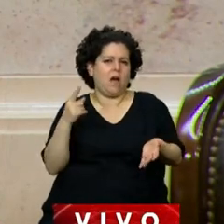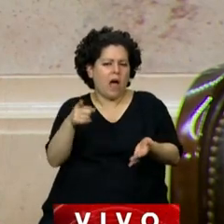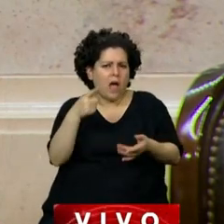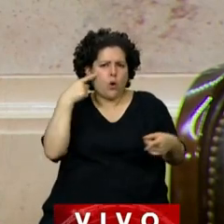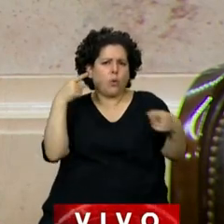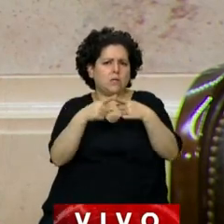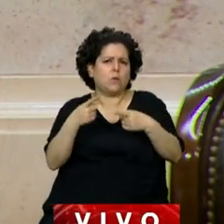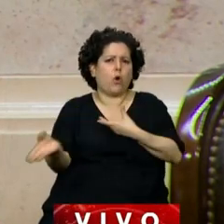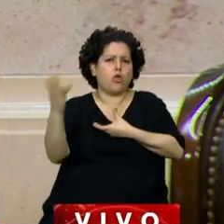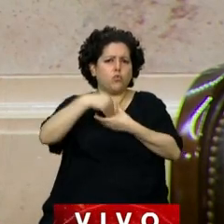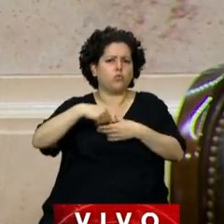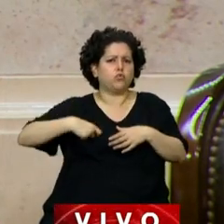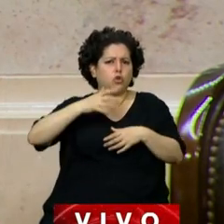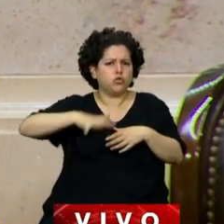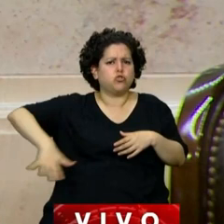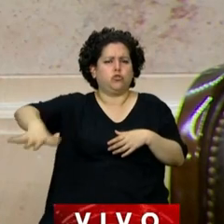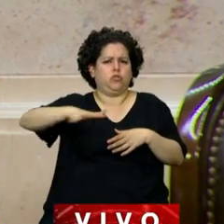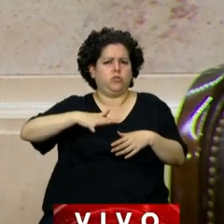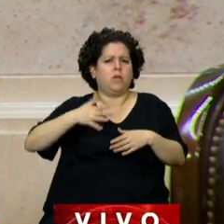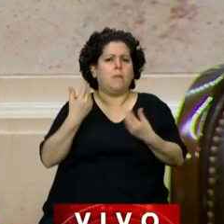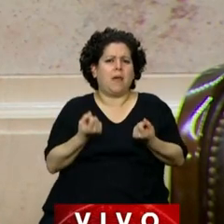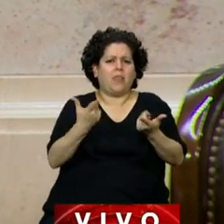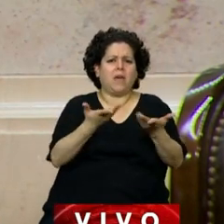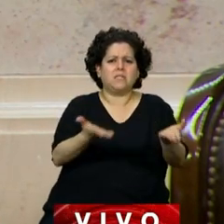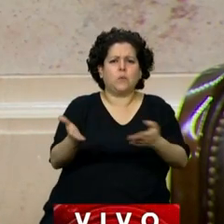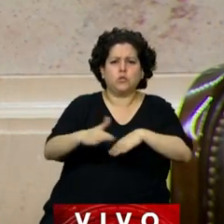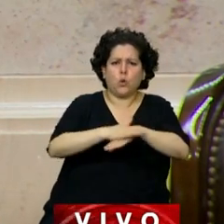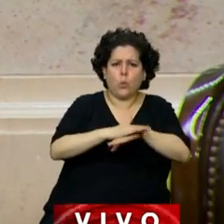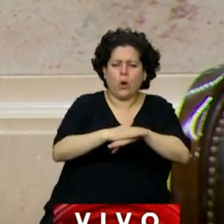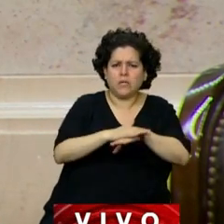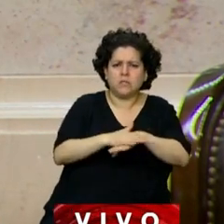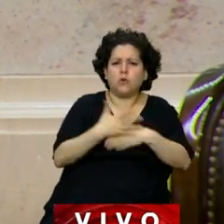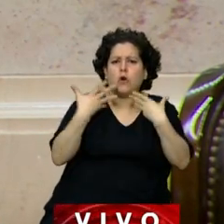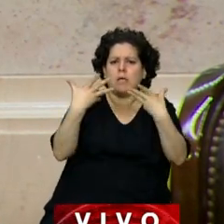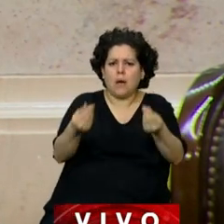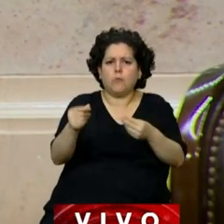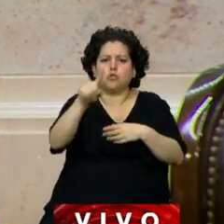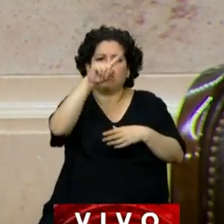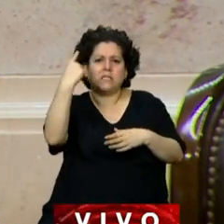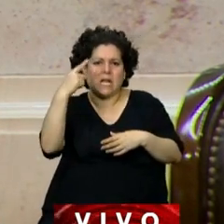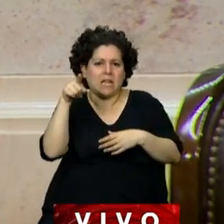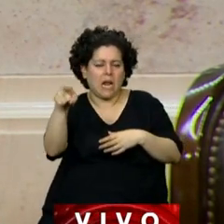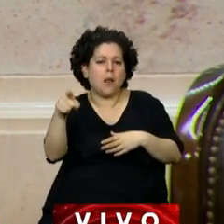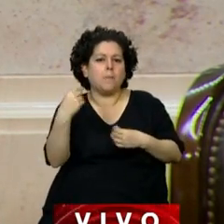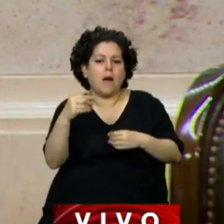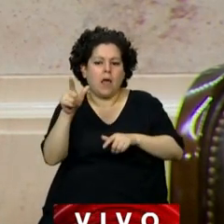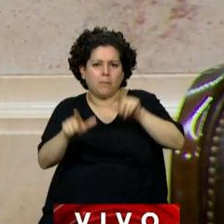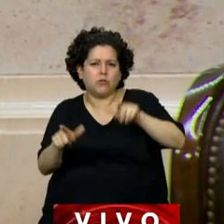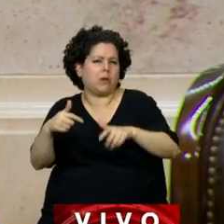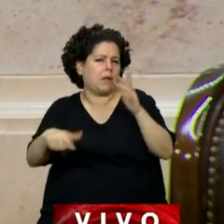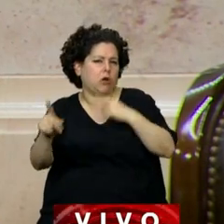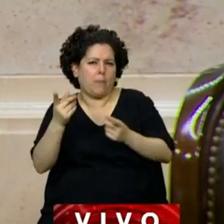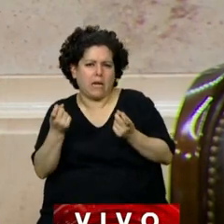social, con obras de provisión de servicios básicos y de apoyo a la llegada de servicios estatales a las poblaciones más